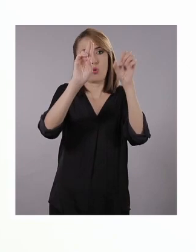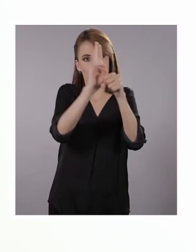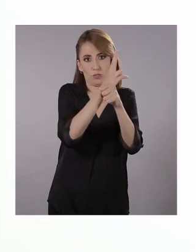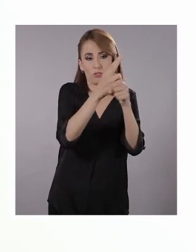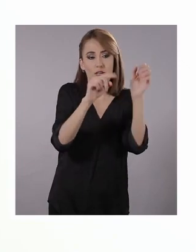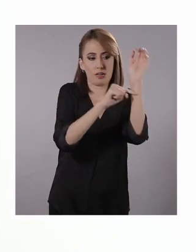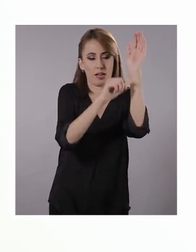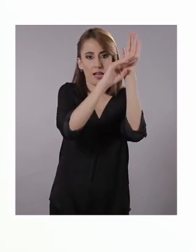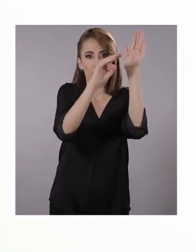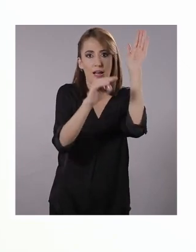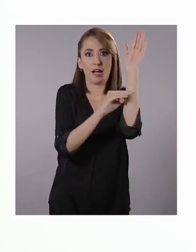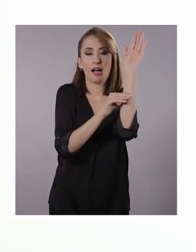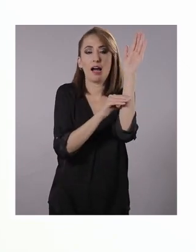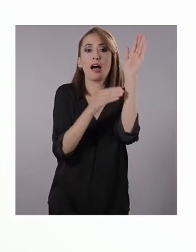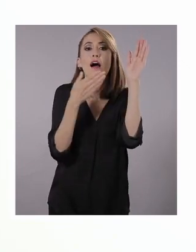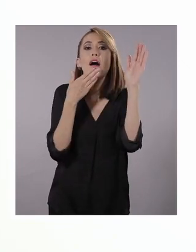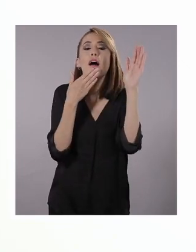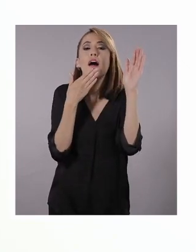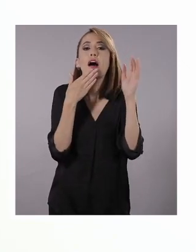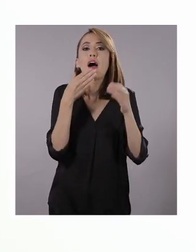letra T?